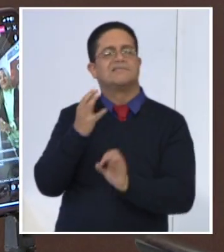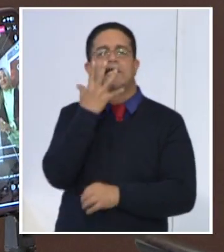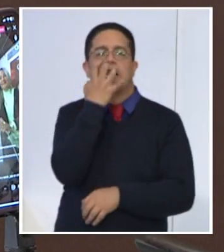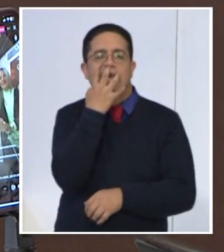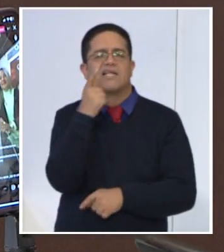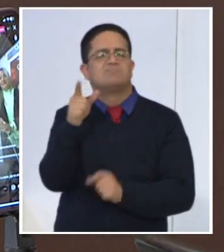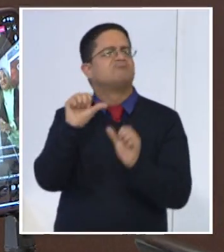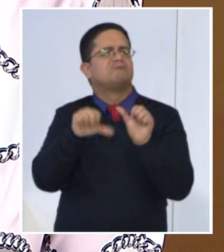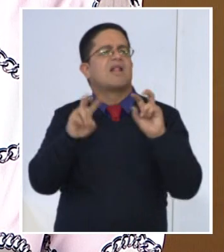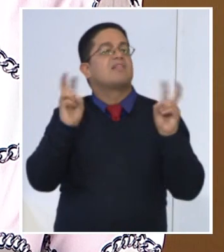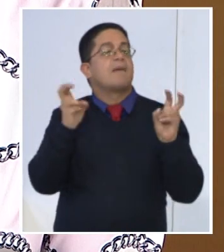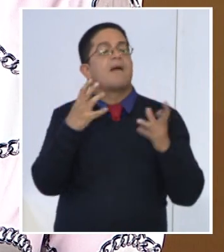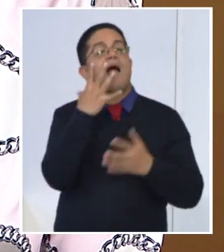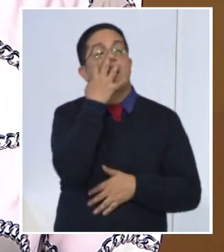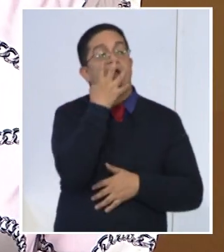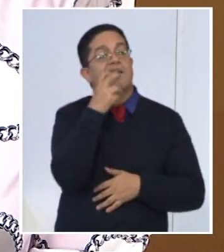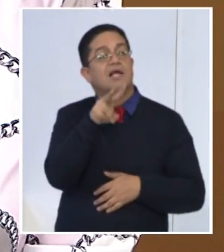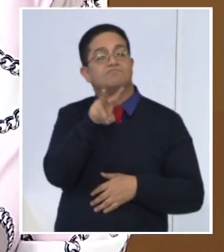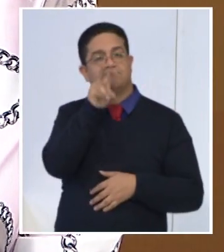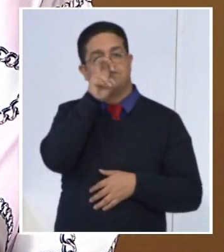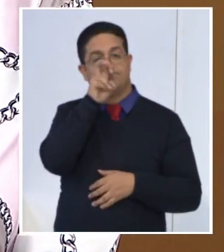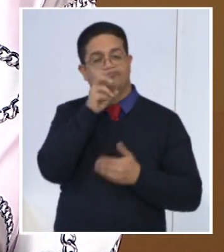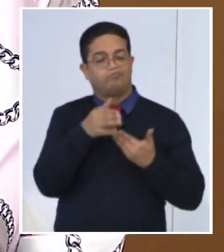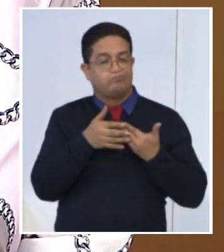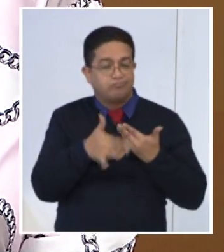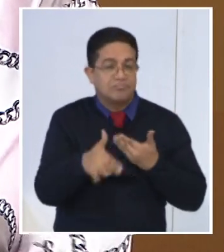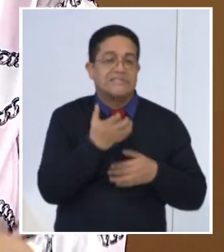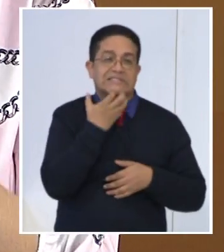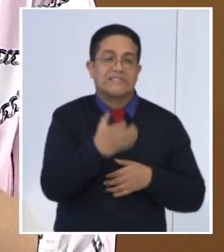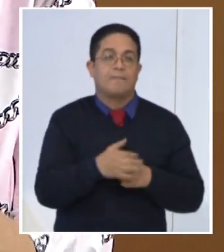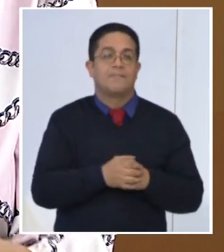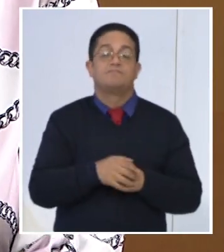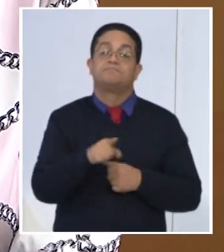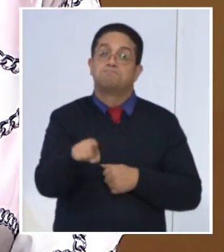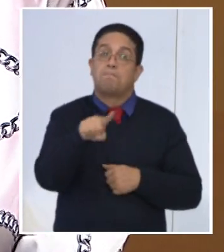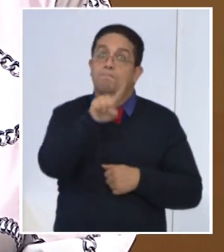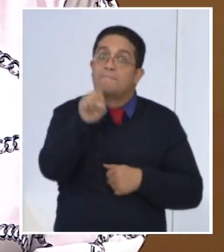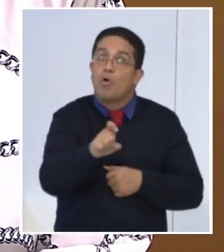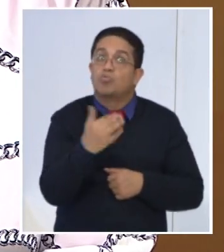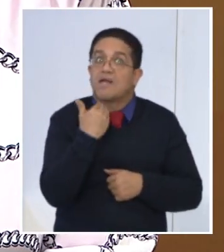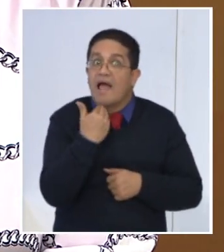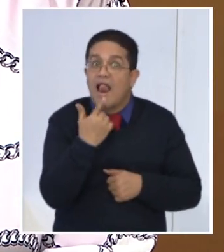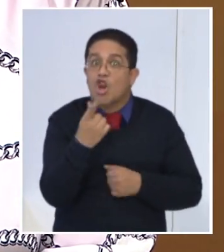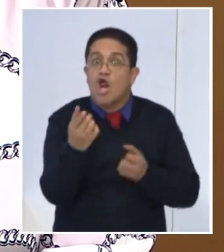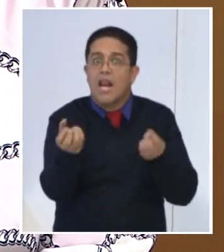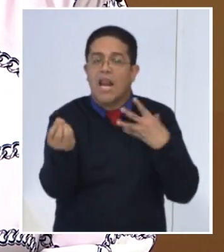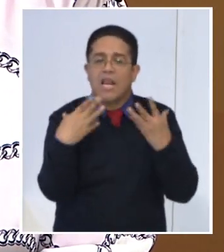estamos hablando sobre las alergias respiratorias durante este año. Así que si tiene preguntas o